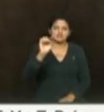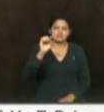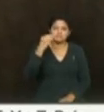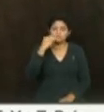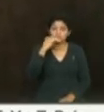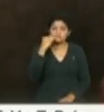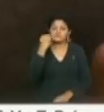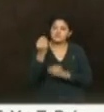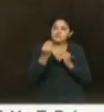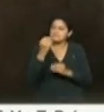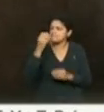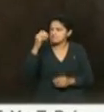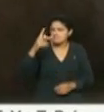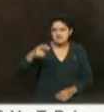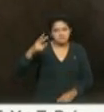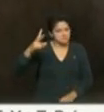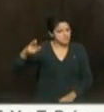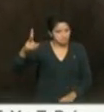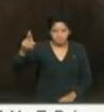lo único que hacen es